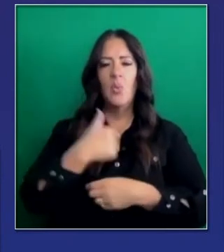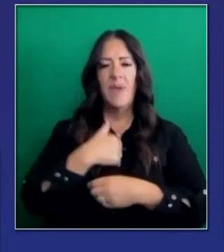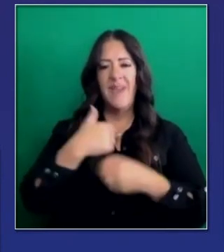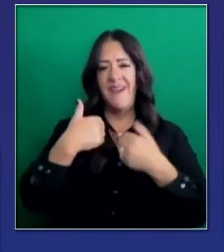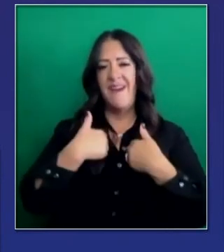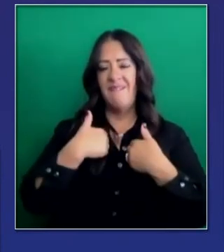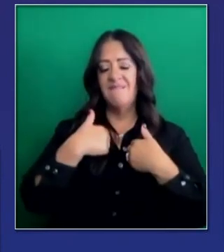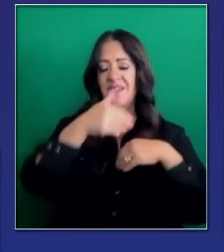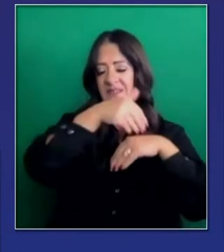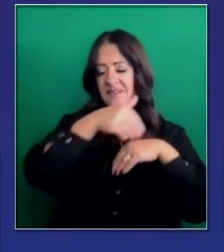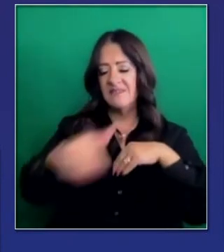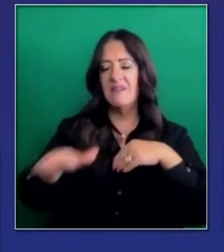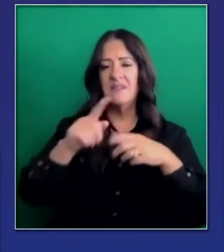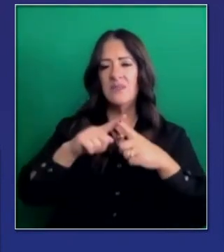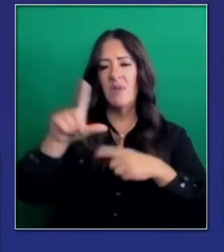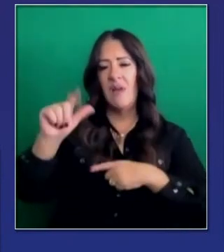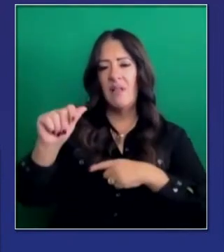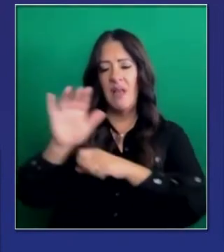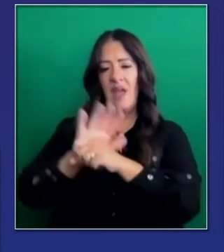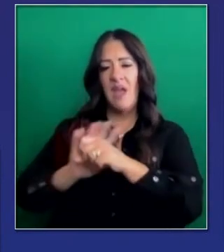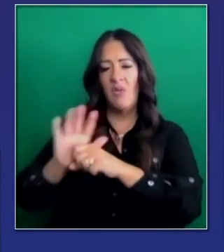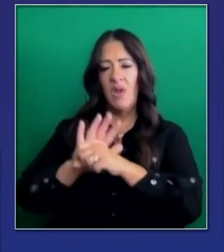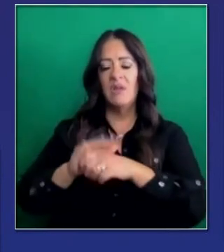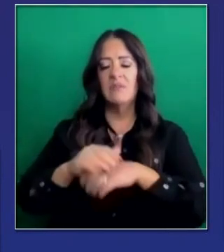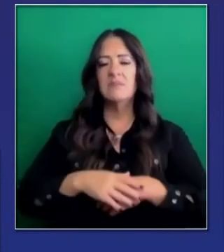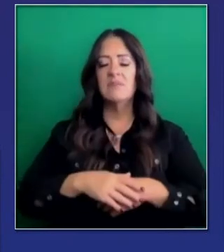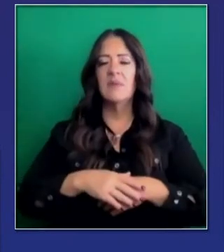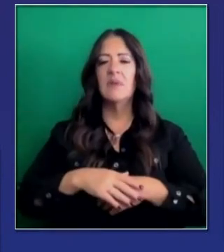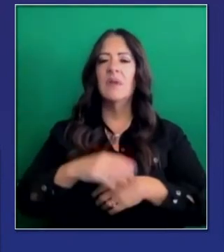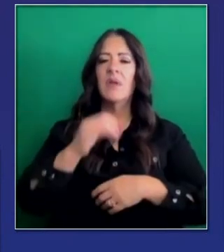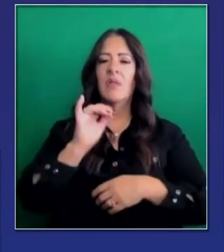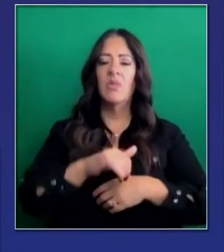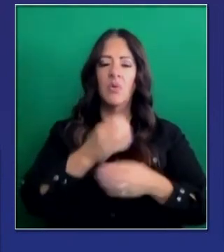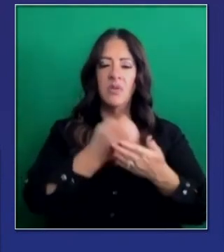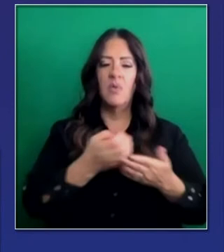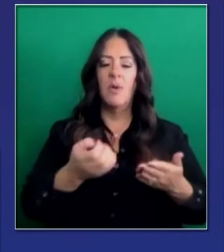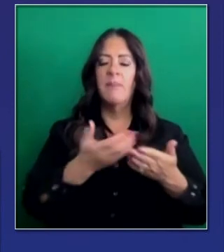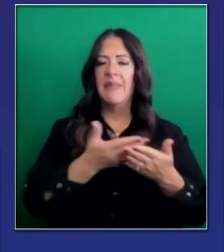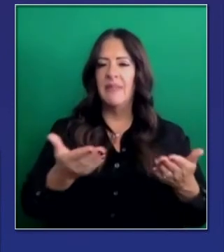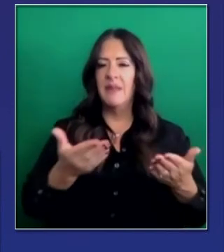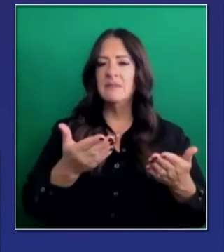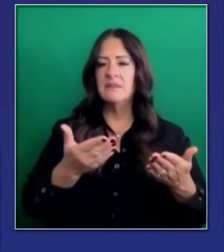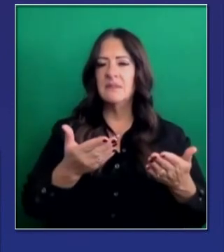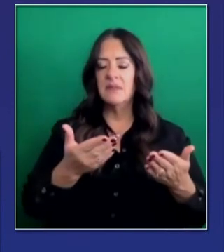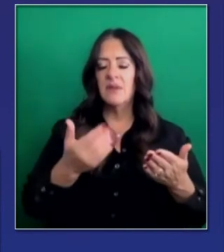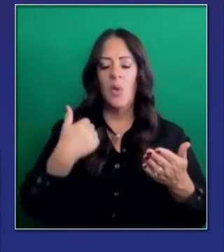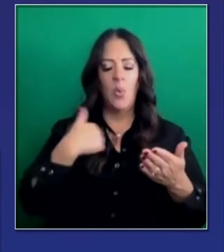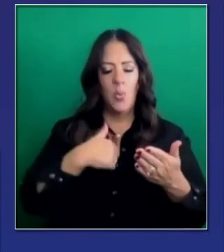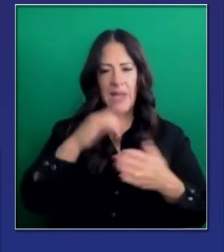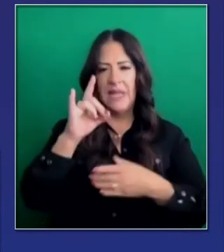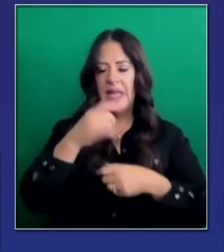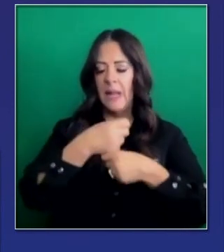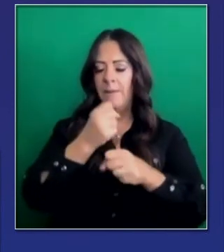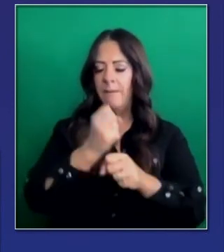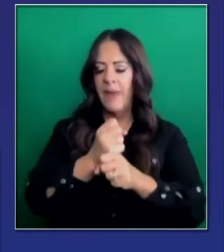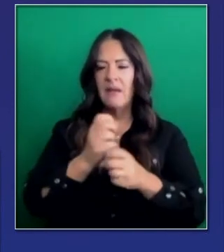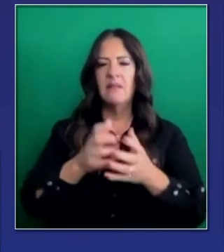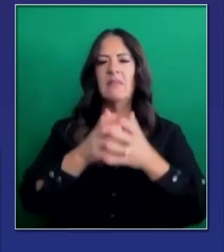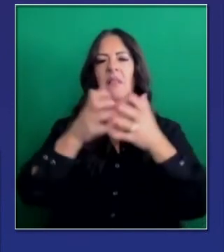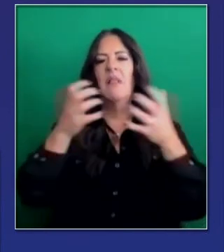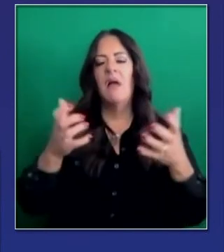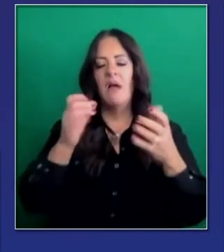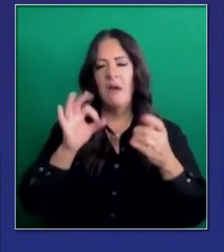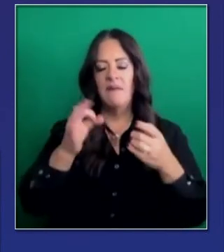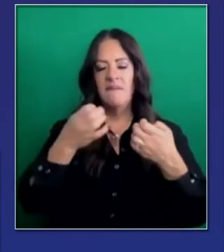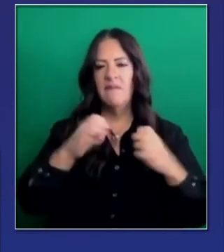los ángeles tenemos estos concentradores que ya están desplegados hemos preparado pues más detalles y hemos